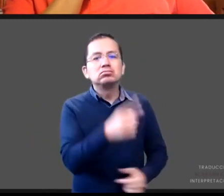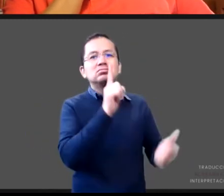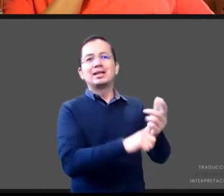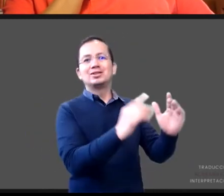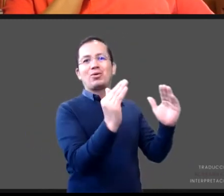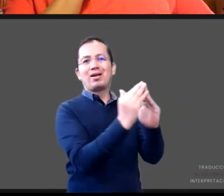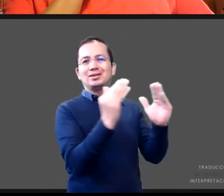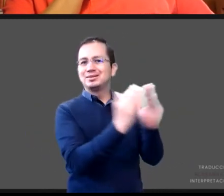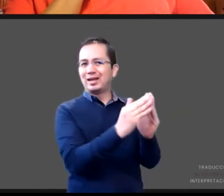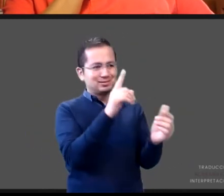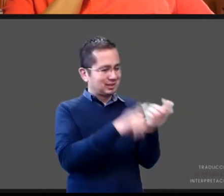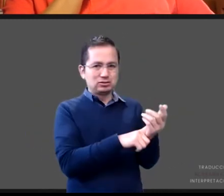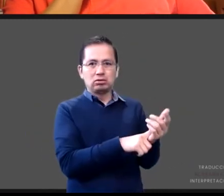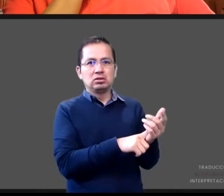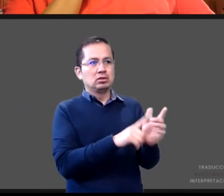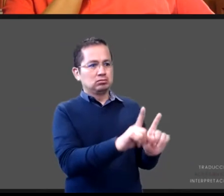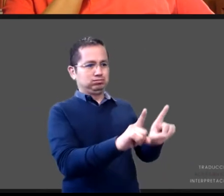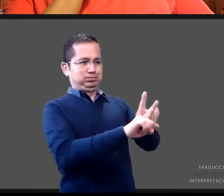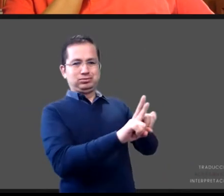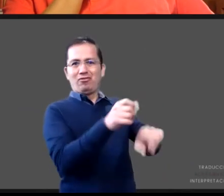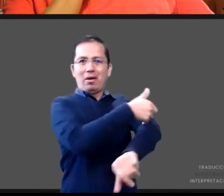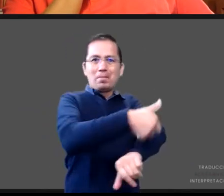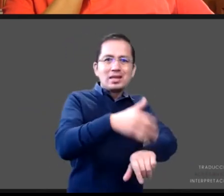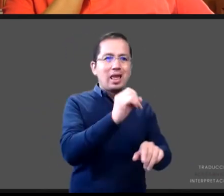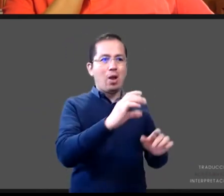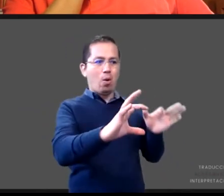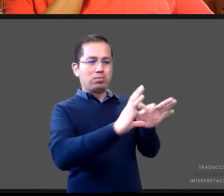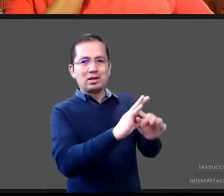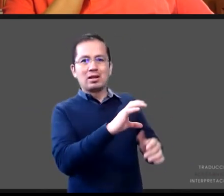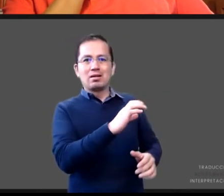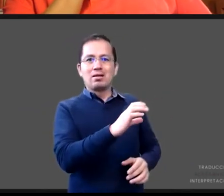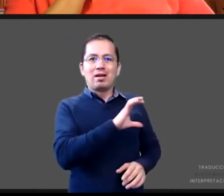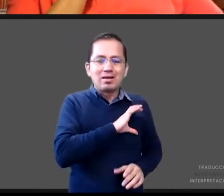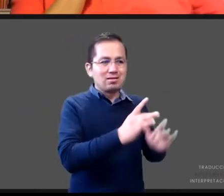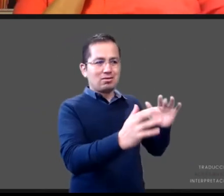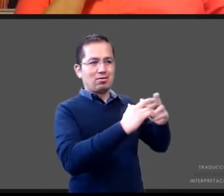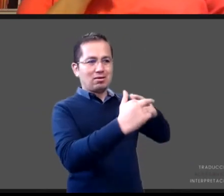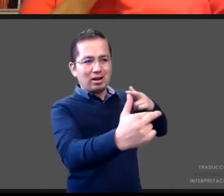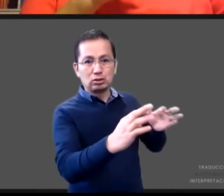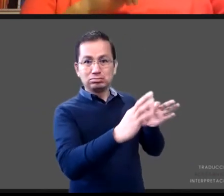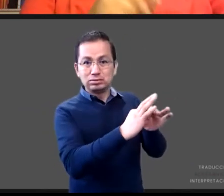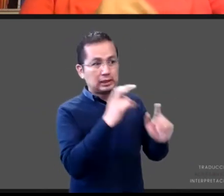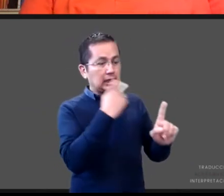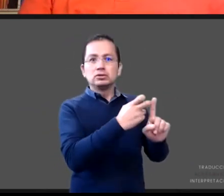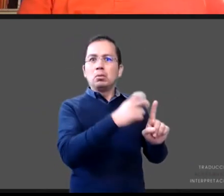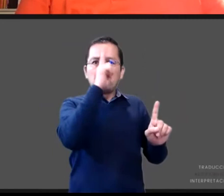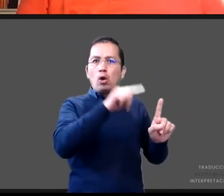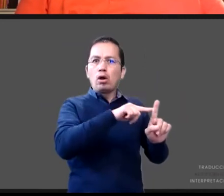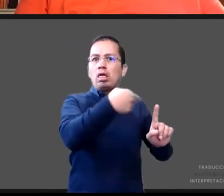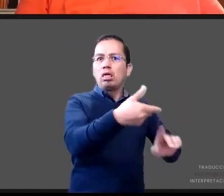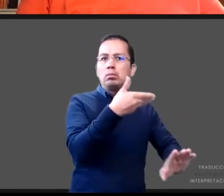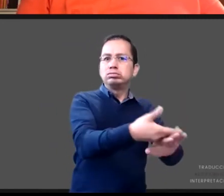pues están afectivamente vinculadas a la niña o el niño que sufre la violencia. Sin embargo, los seres